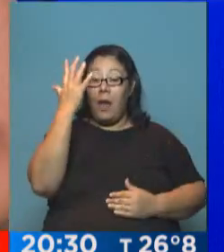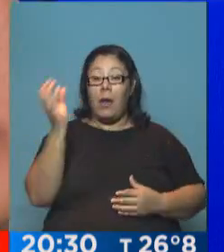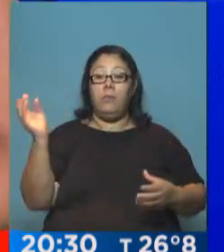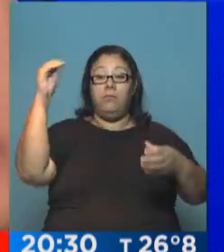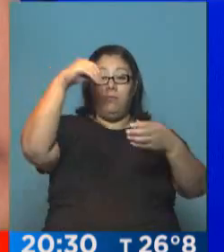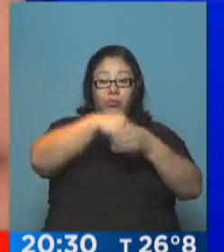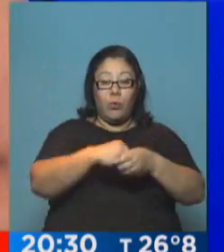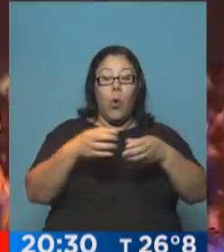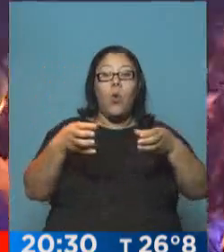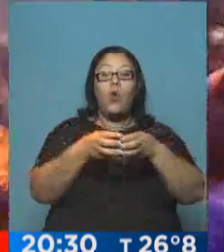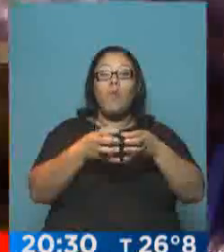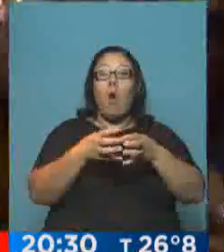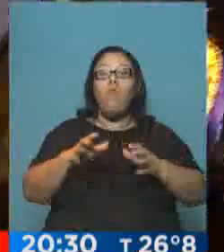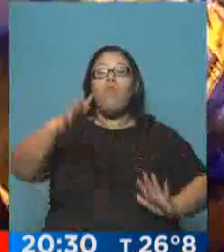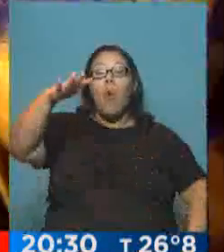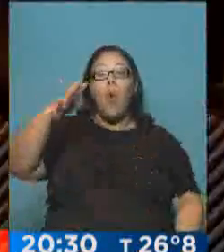Boca.